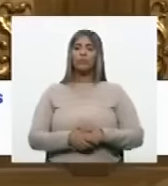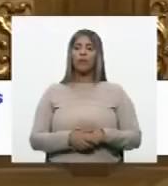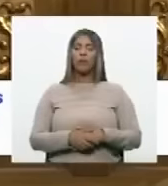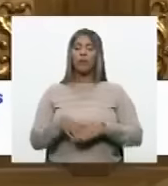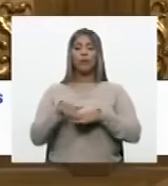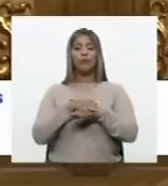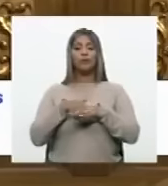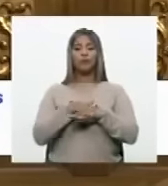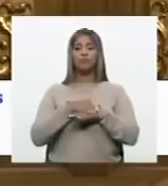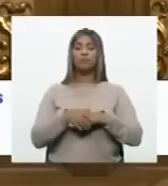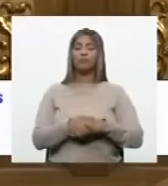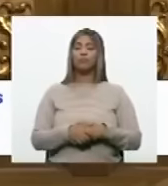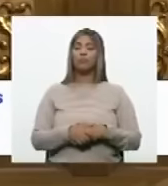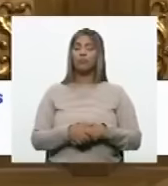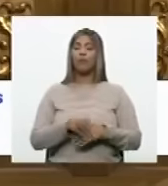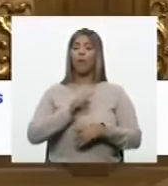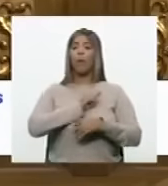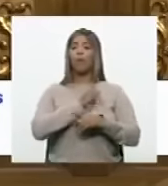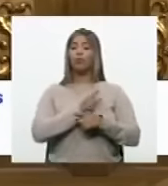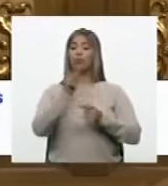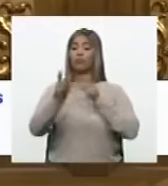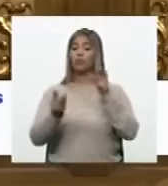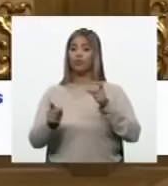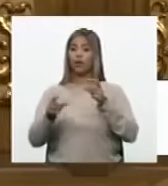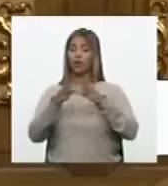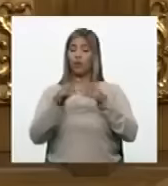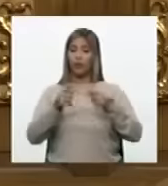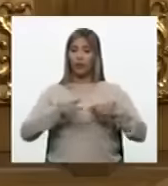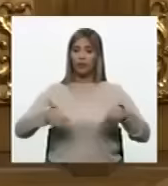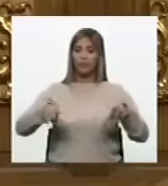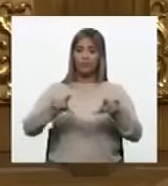poder de la gente, de cada lugar,